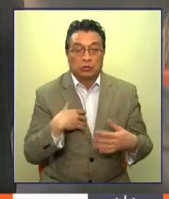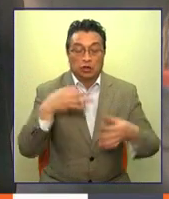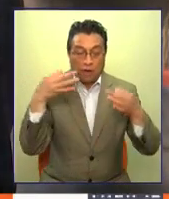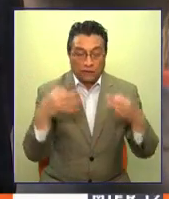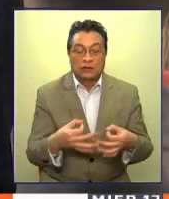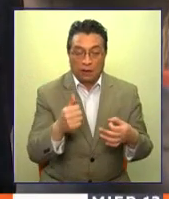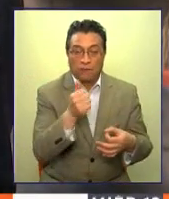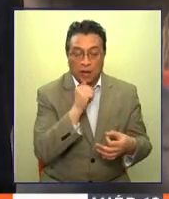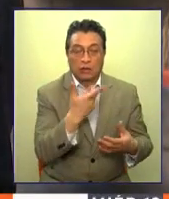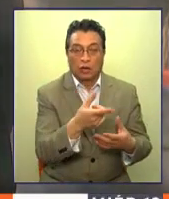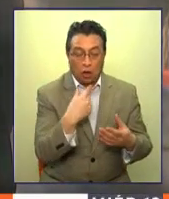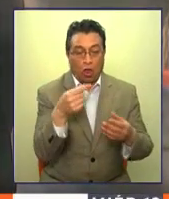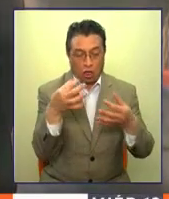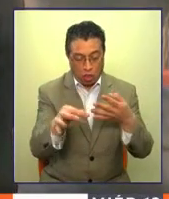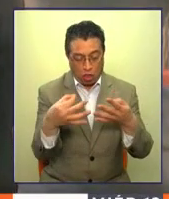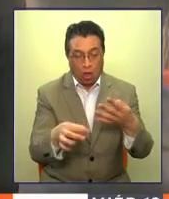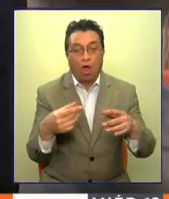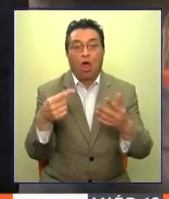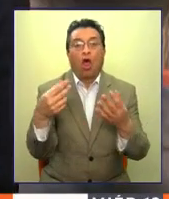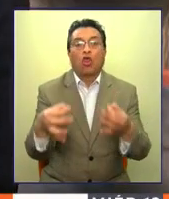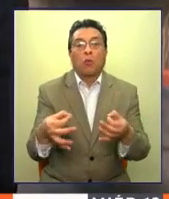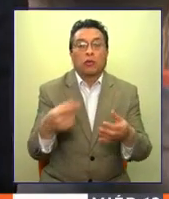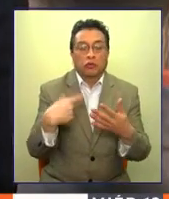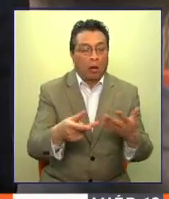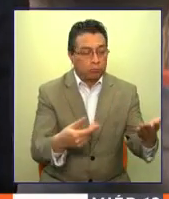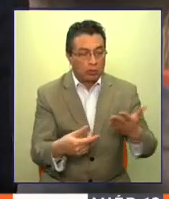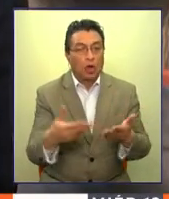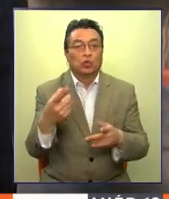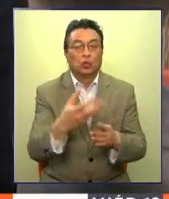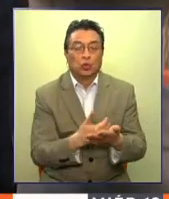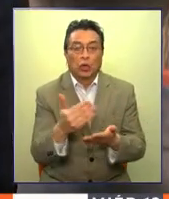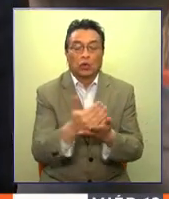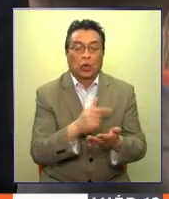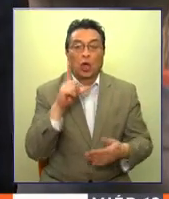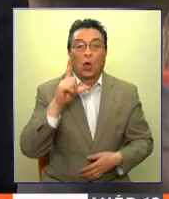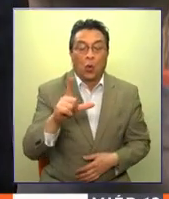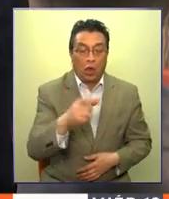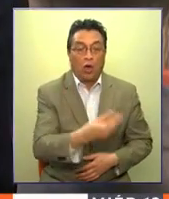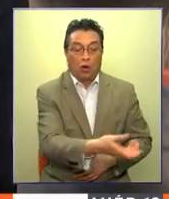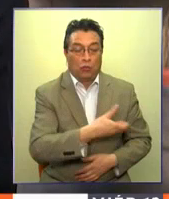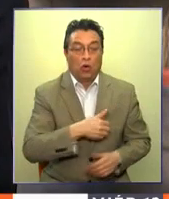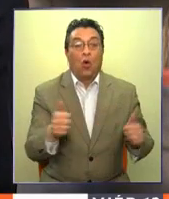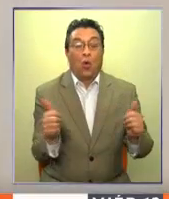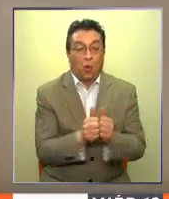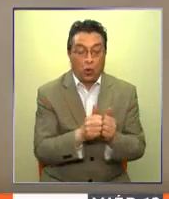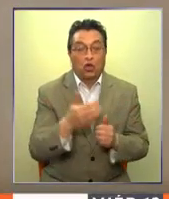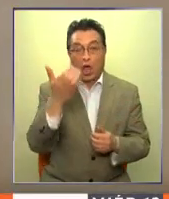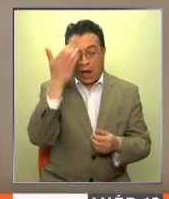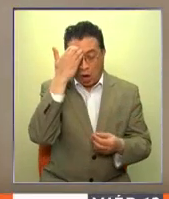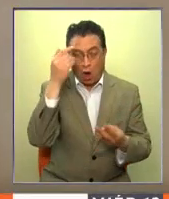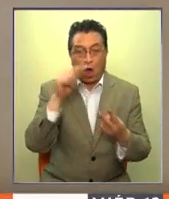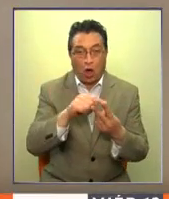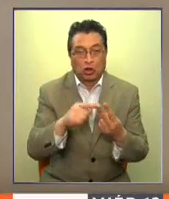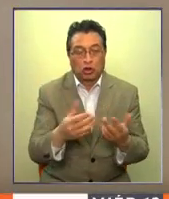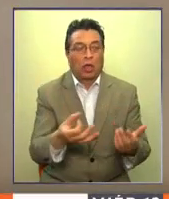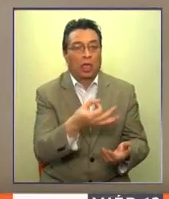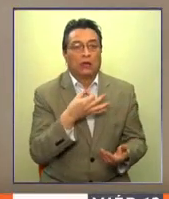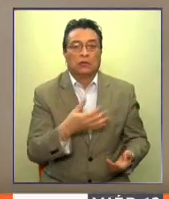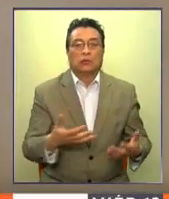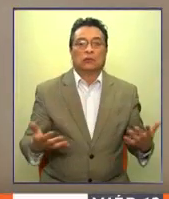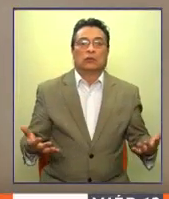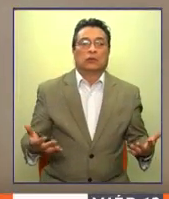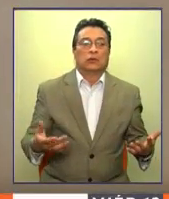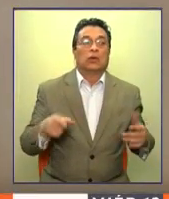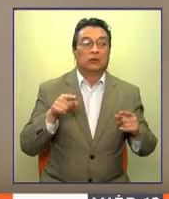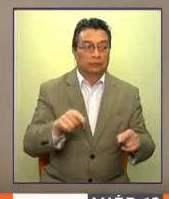han emitido una serie de documentos y especulaciones que el sueldo del mes de julio será recibido junto con el del mes de agosto. Un problema que quedó de manifiesto